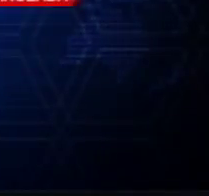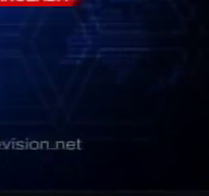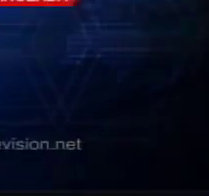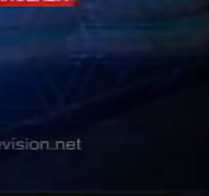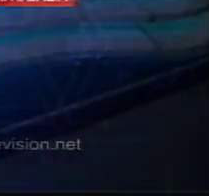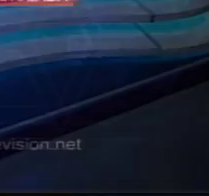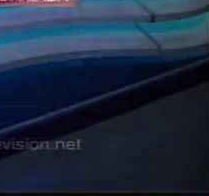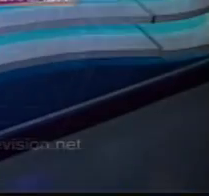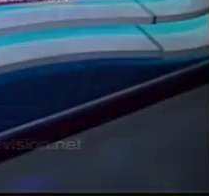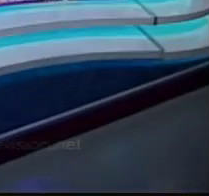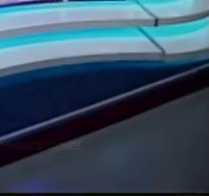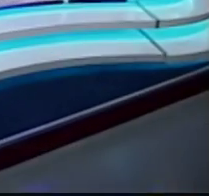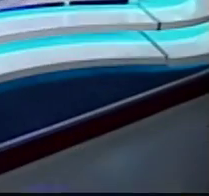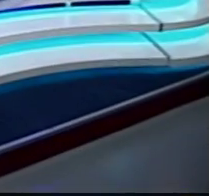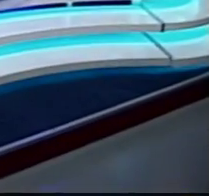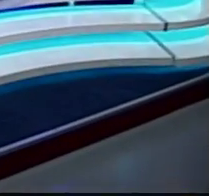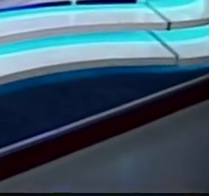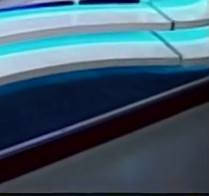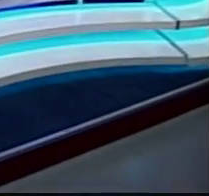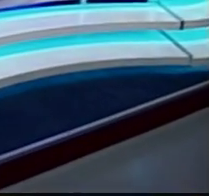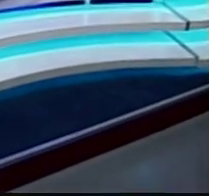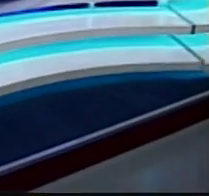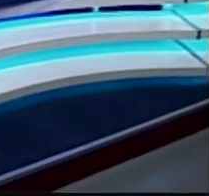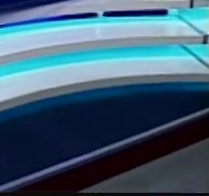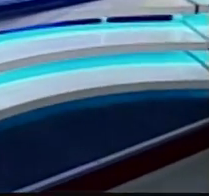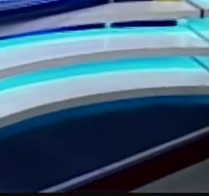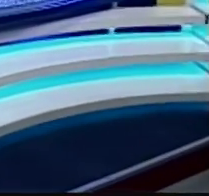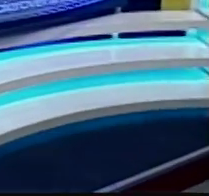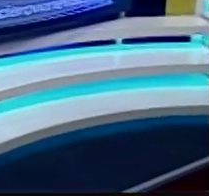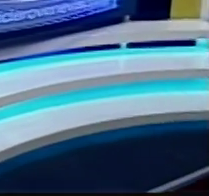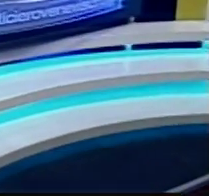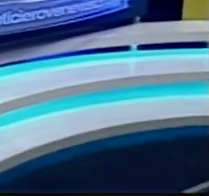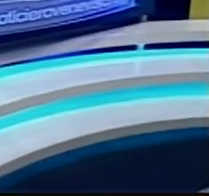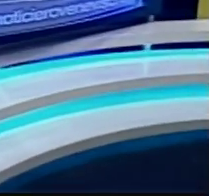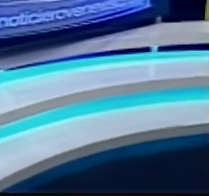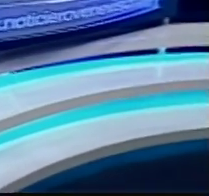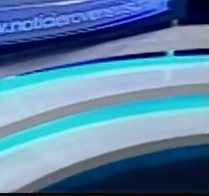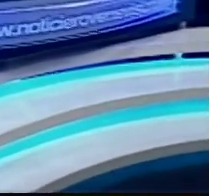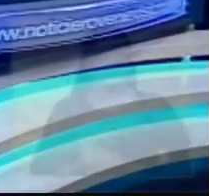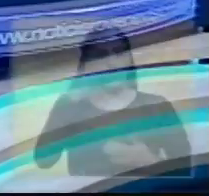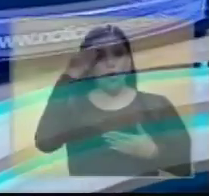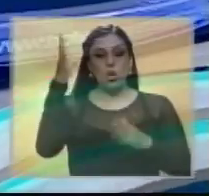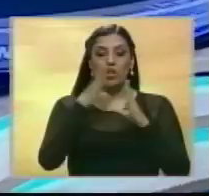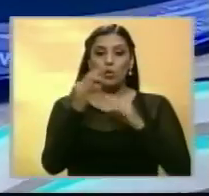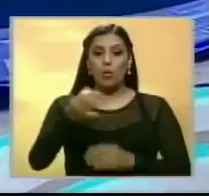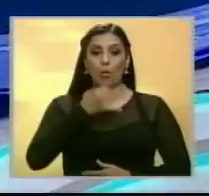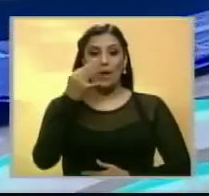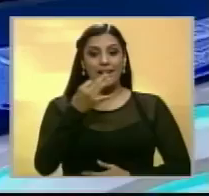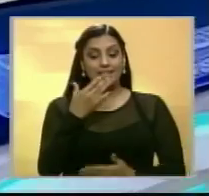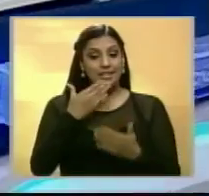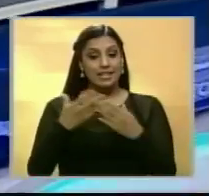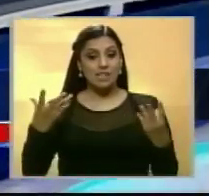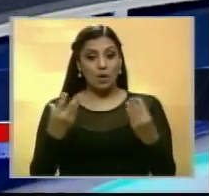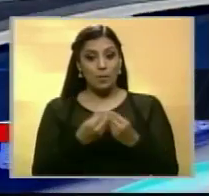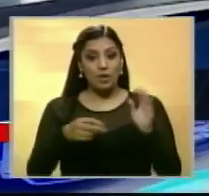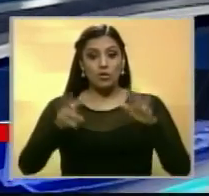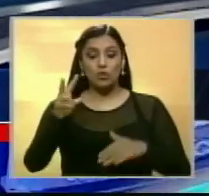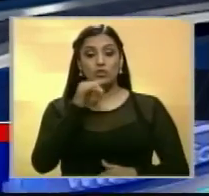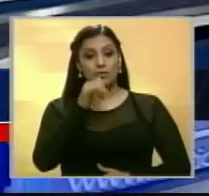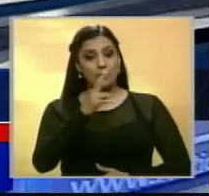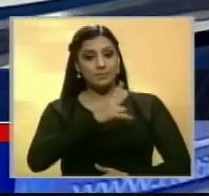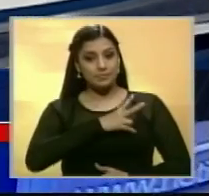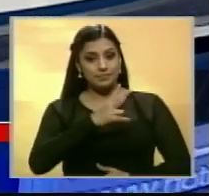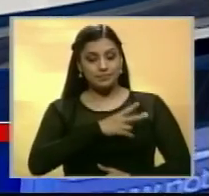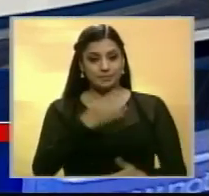Noticiero Venevisión. Información justa y balanceada. ¿Qué tal, amigos? Muy buenas tardes. Gracias por acompañarnos en